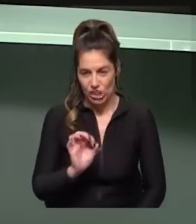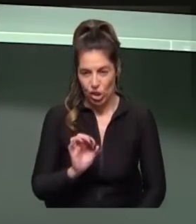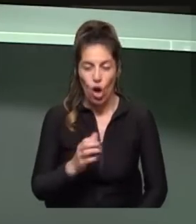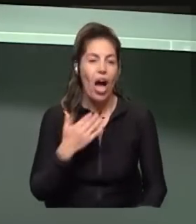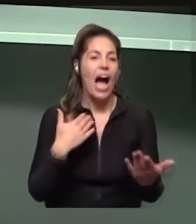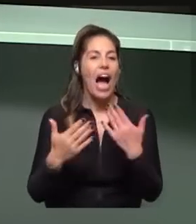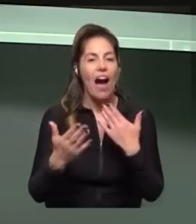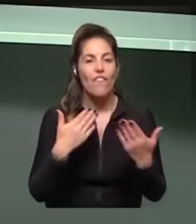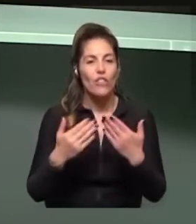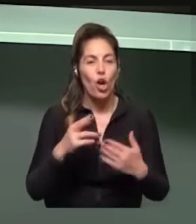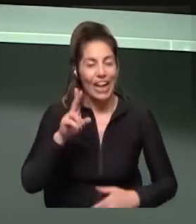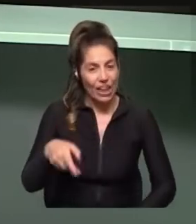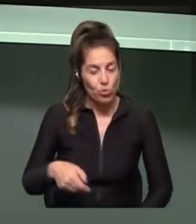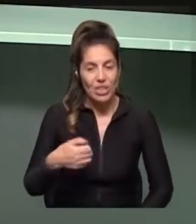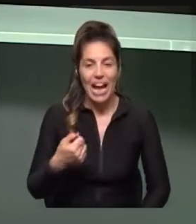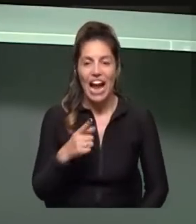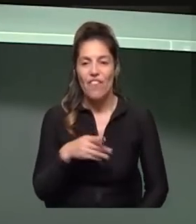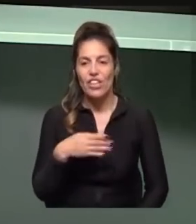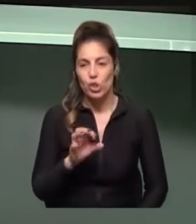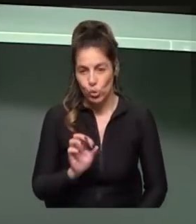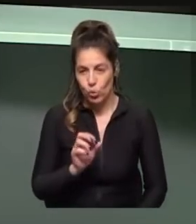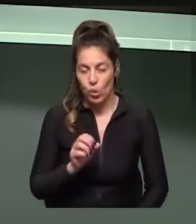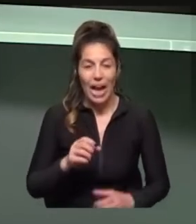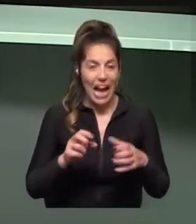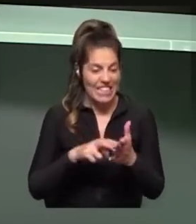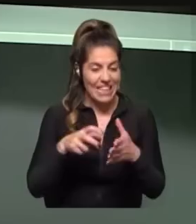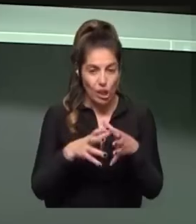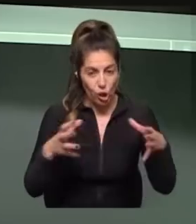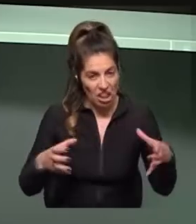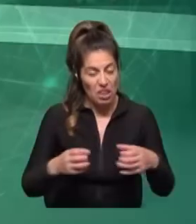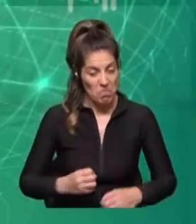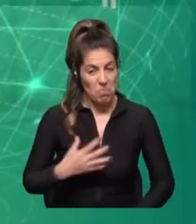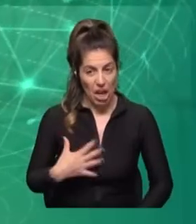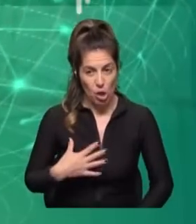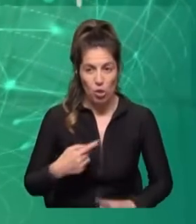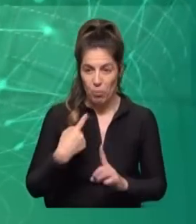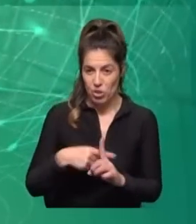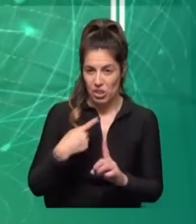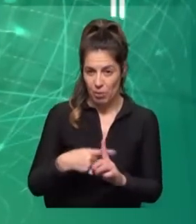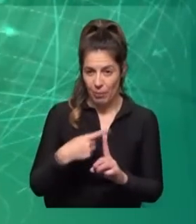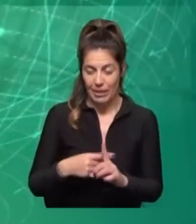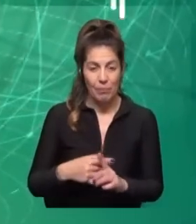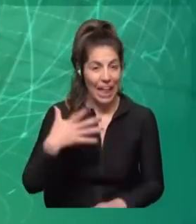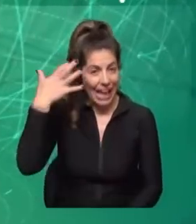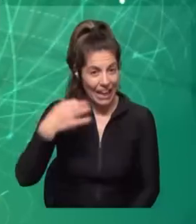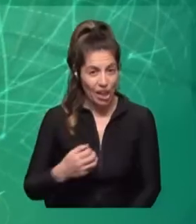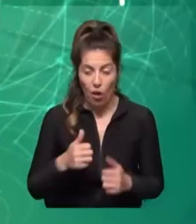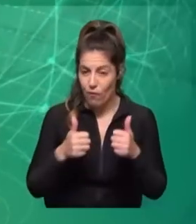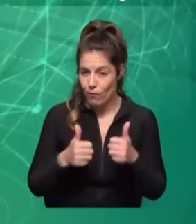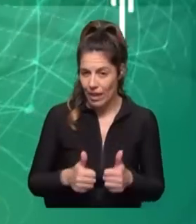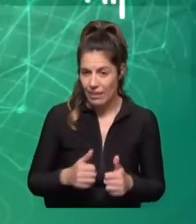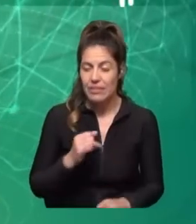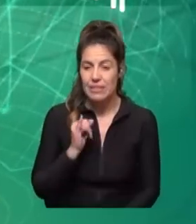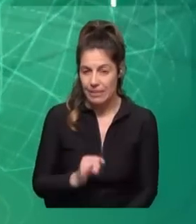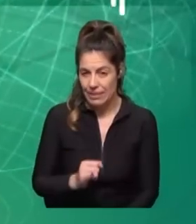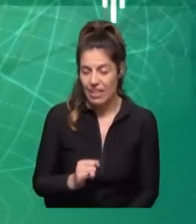de la renuncia de alvis su asalto grande y la valoró positivamente Me parece bien Creo que